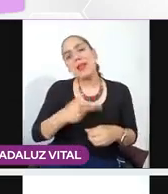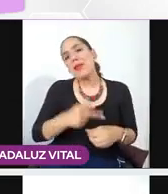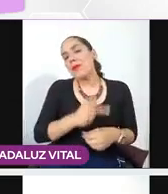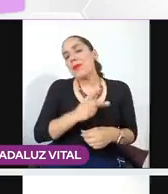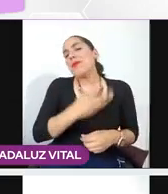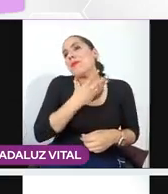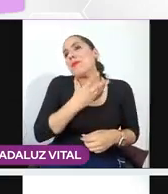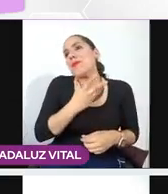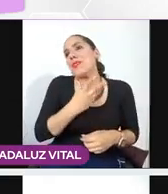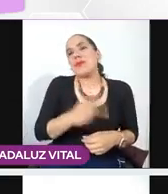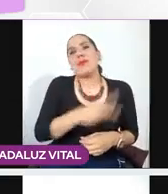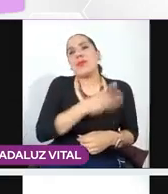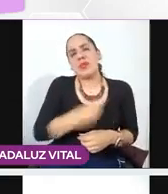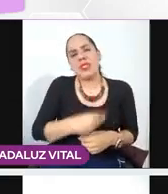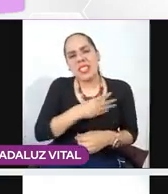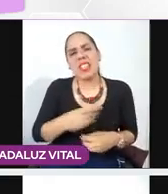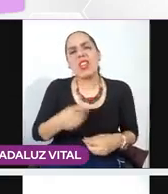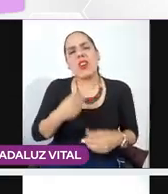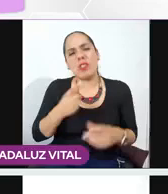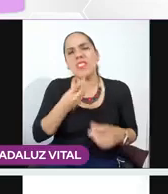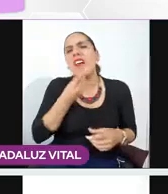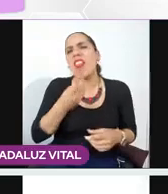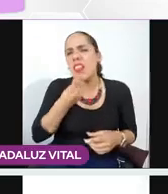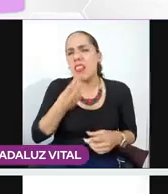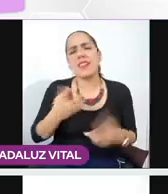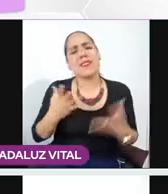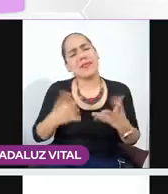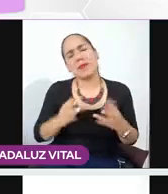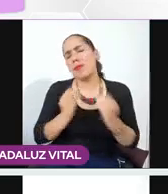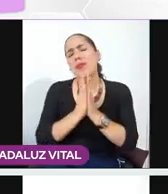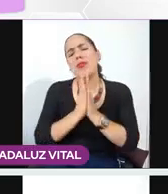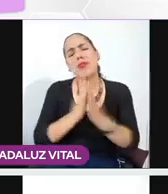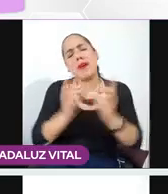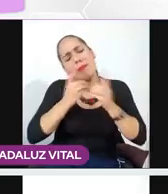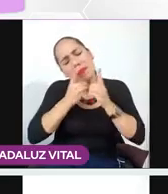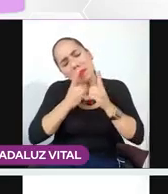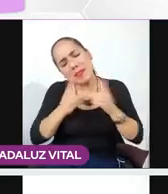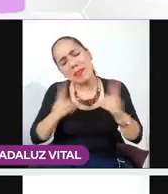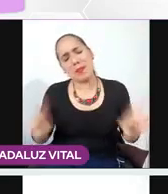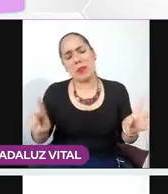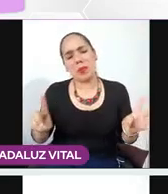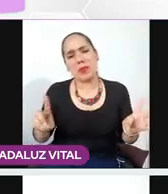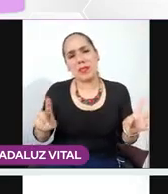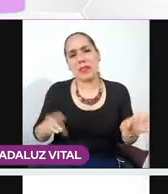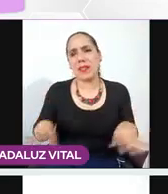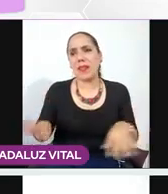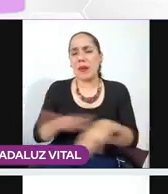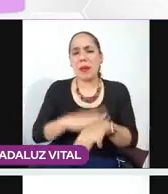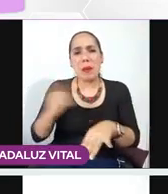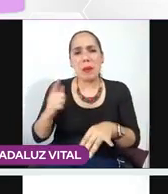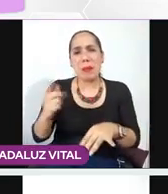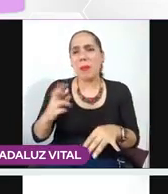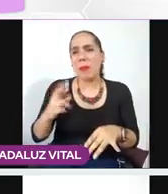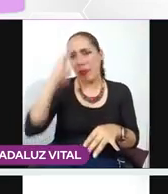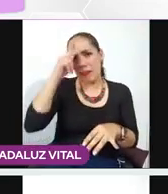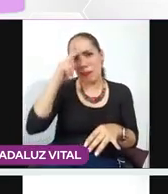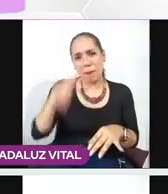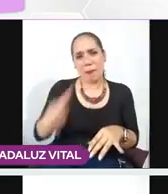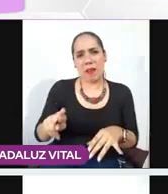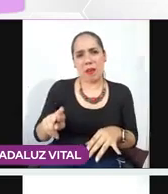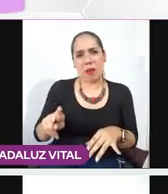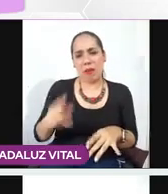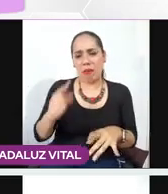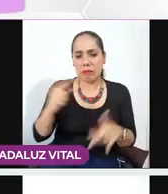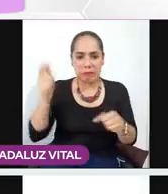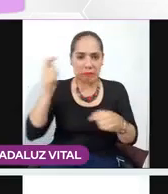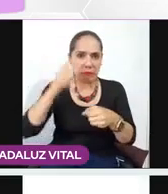no? Porque ellos tienen menos miedo a enfrentar, porque se saben con los recursos, con las habilidades para enfrentar una vida